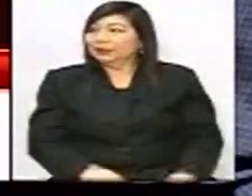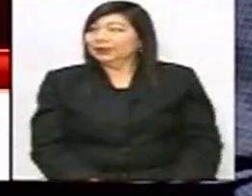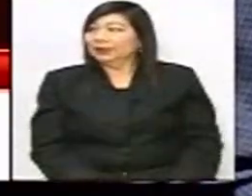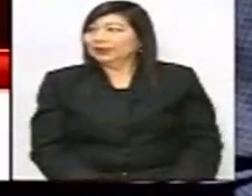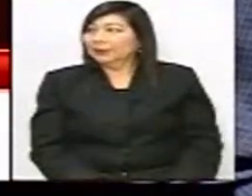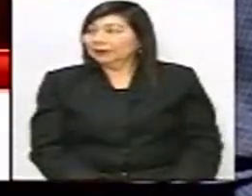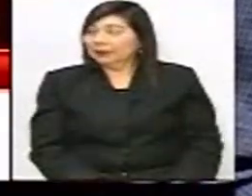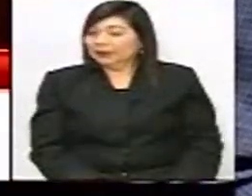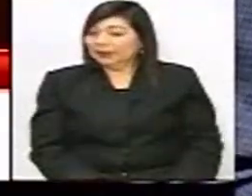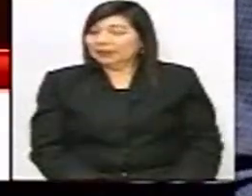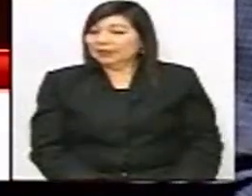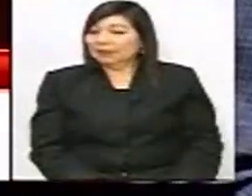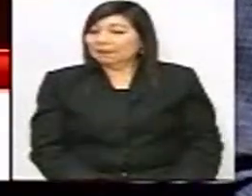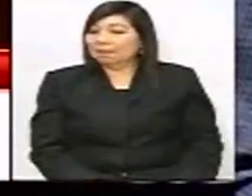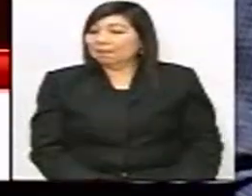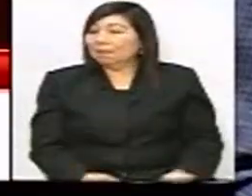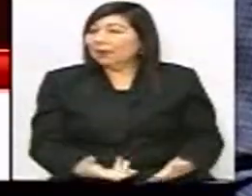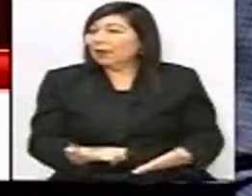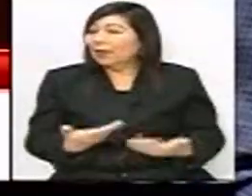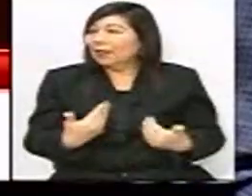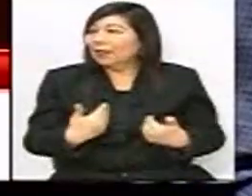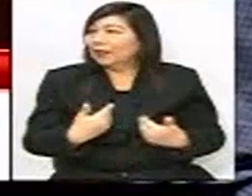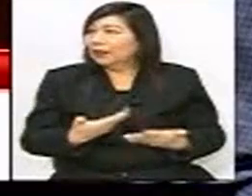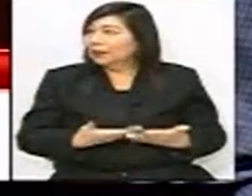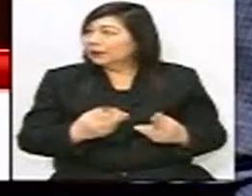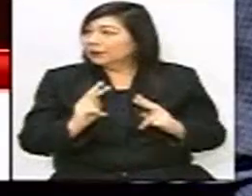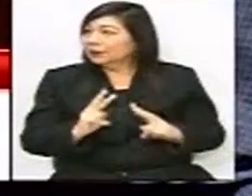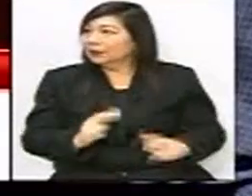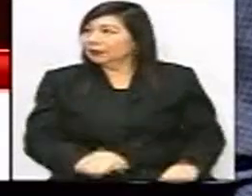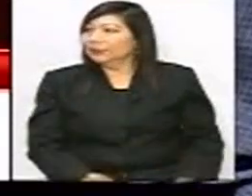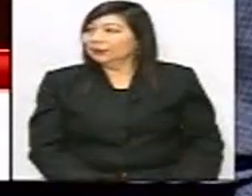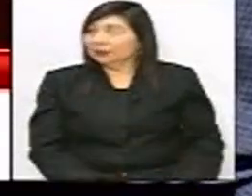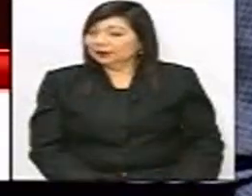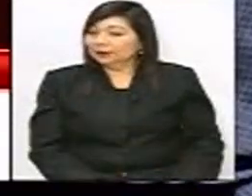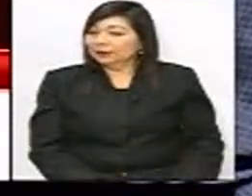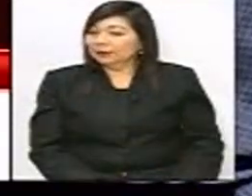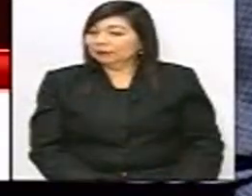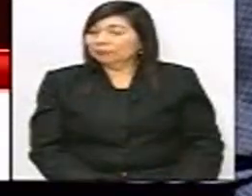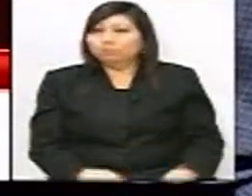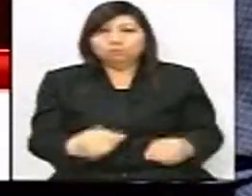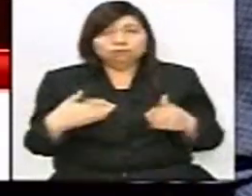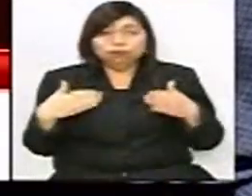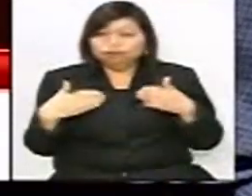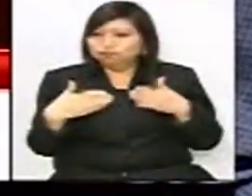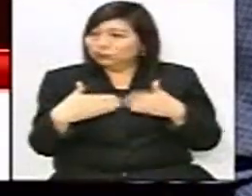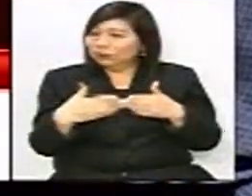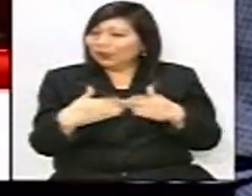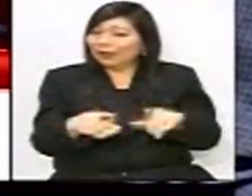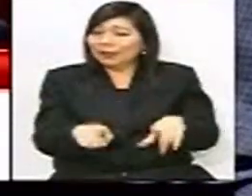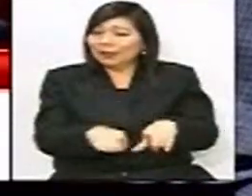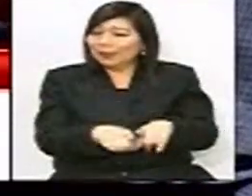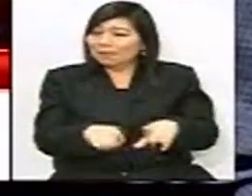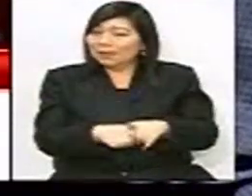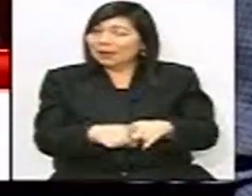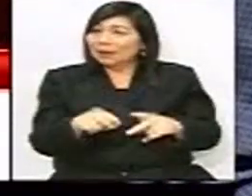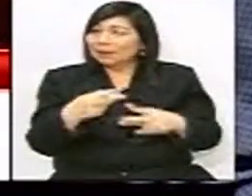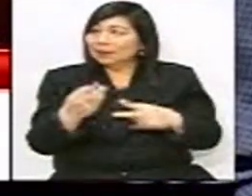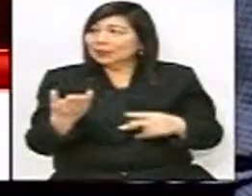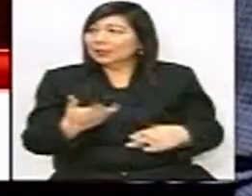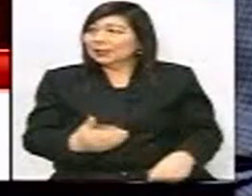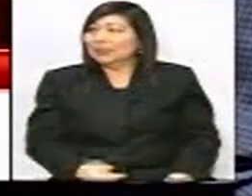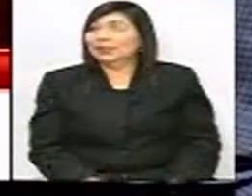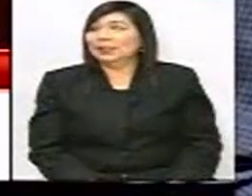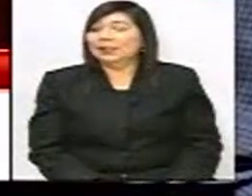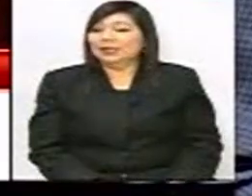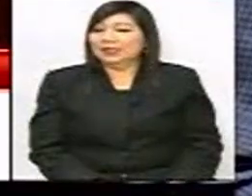nivel nacional, porque el día de hoy estamos tratando y estamos viendo solo la punta del iceberg. Y saludamos también la visita